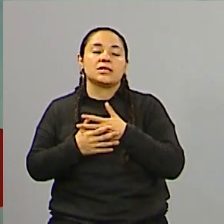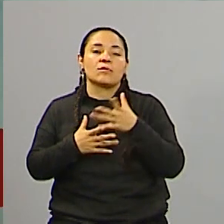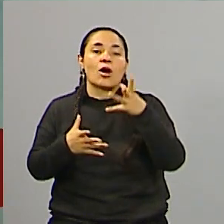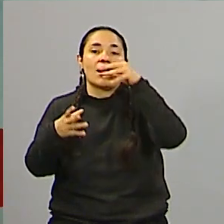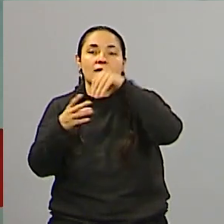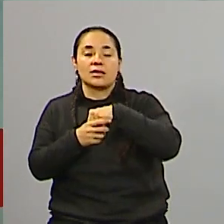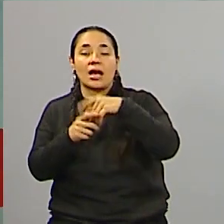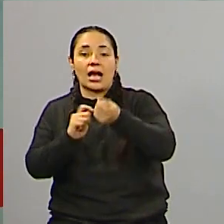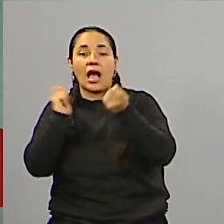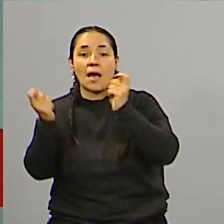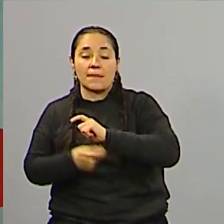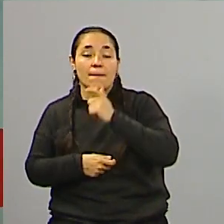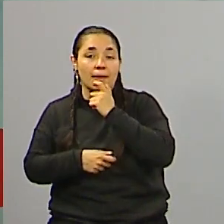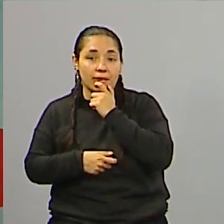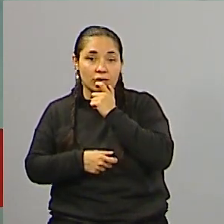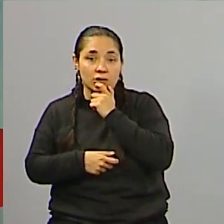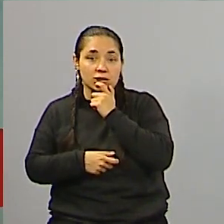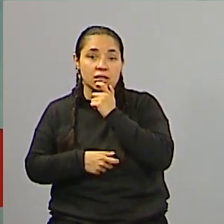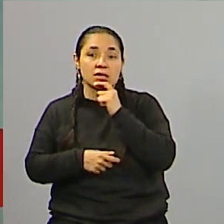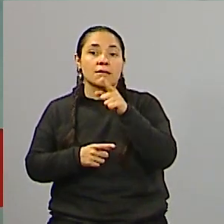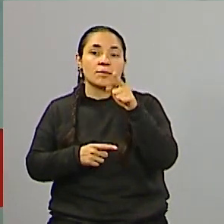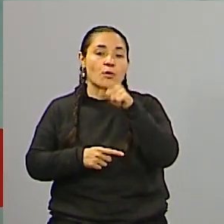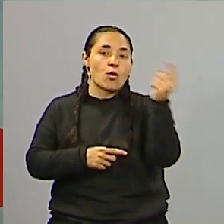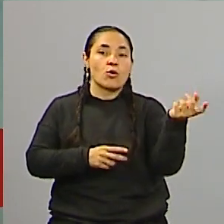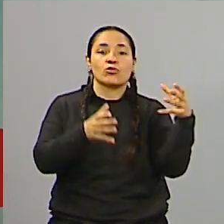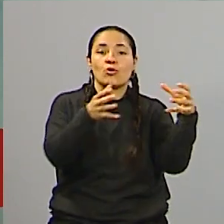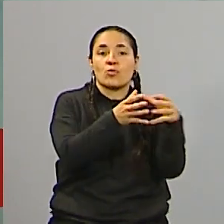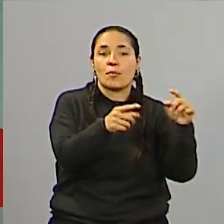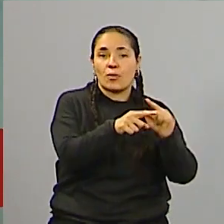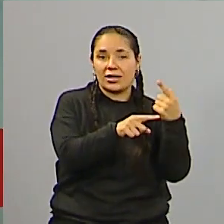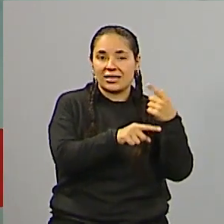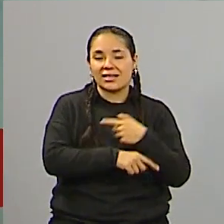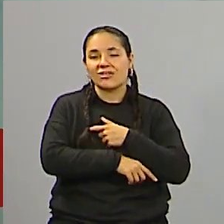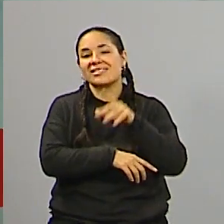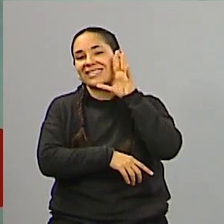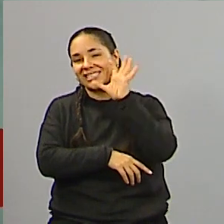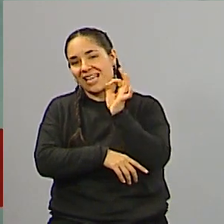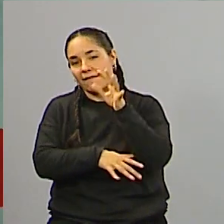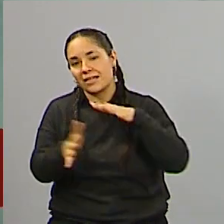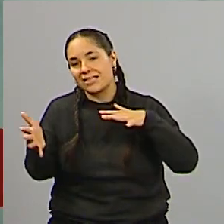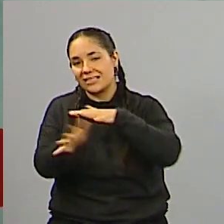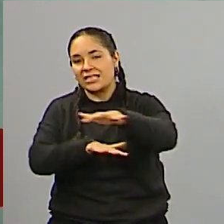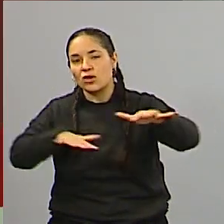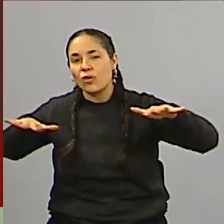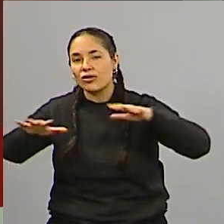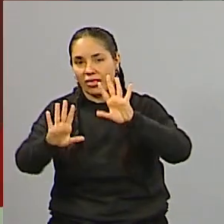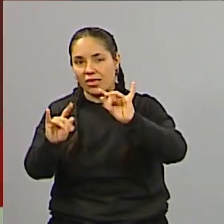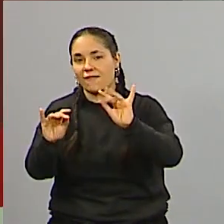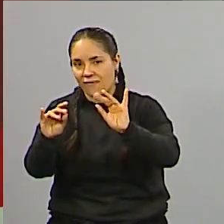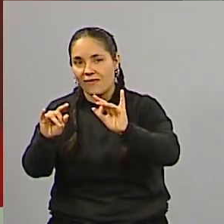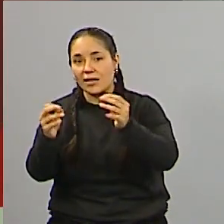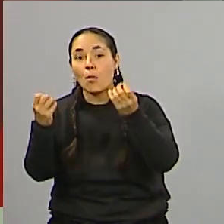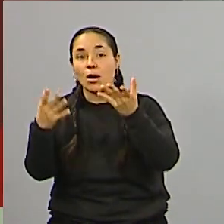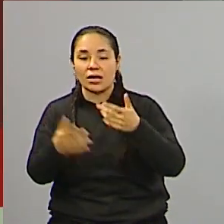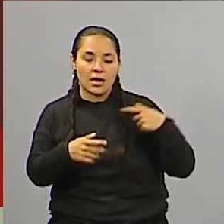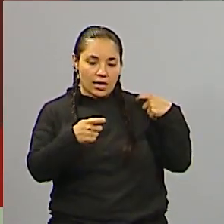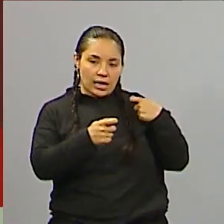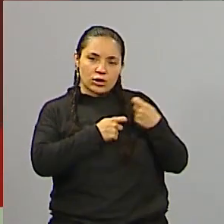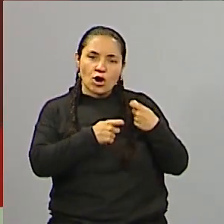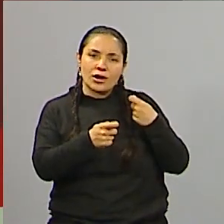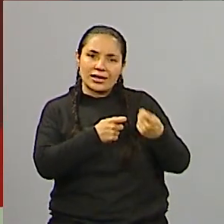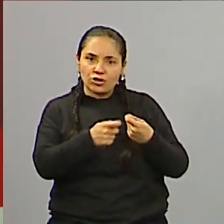son las soluciones que ha brindado? Hoy por hoy no hay ninguna. Para abrir una playa de estacionamiento